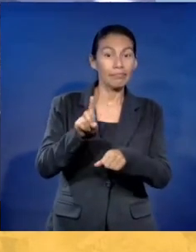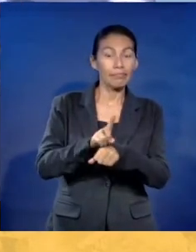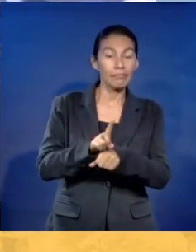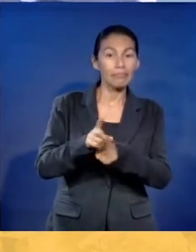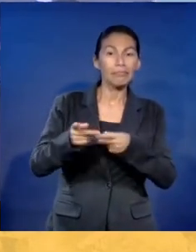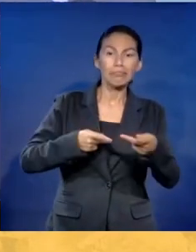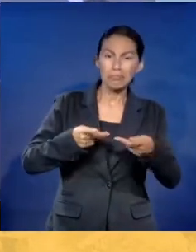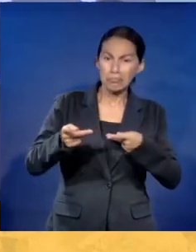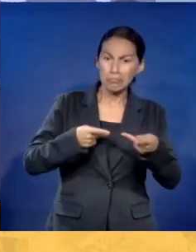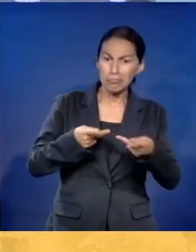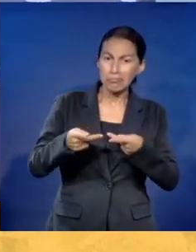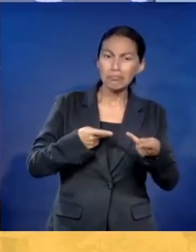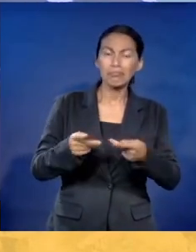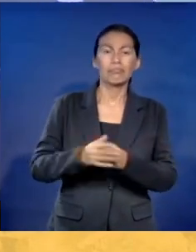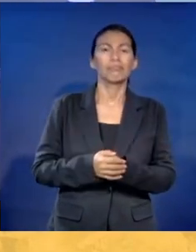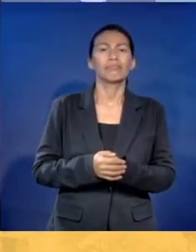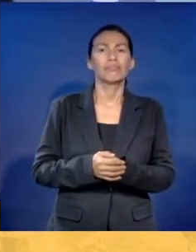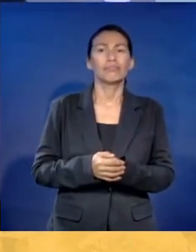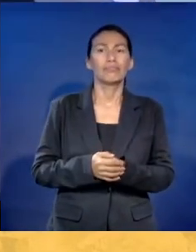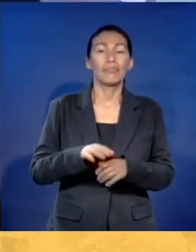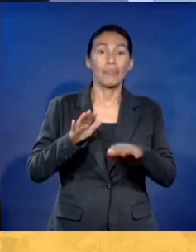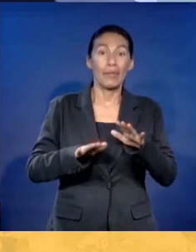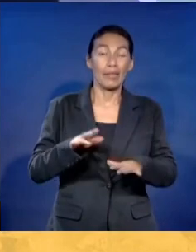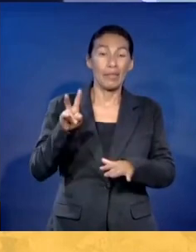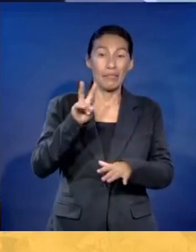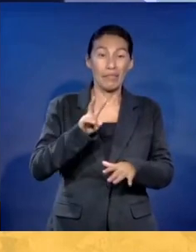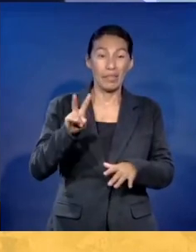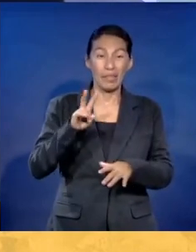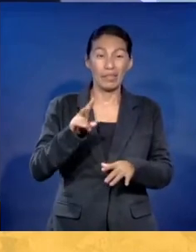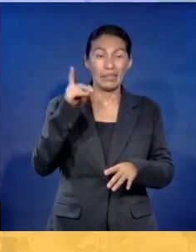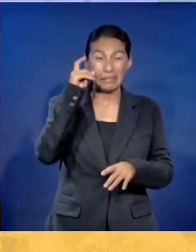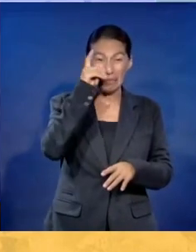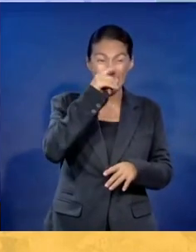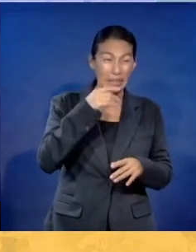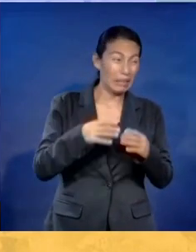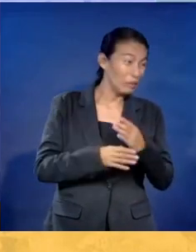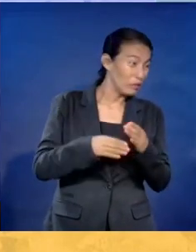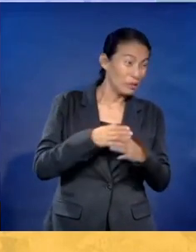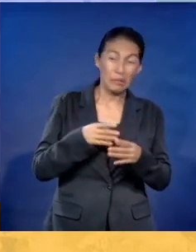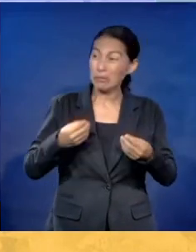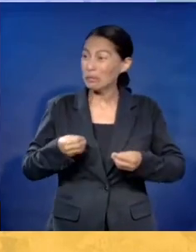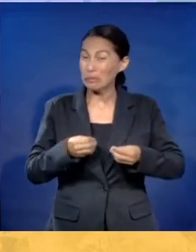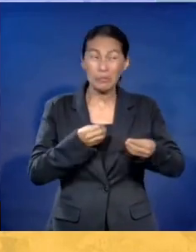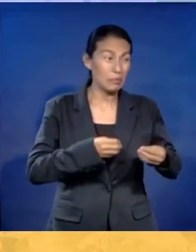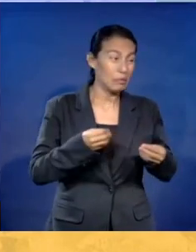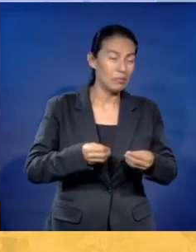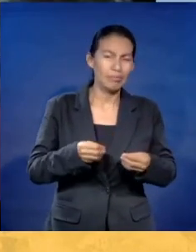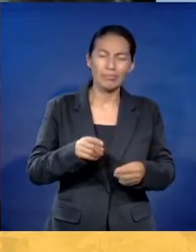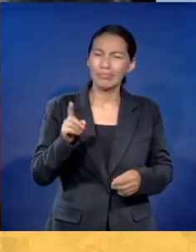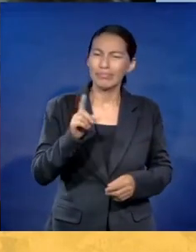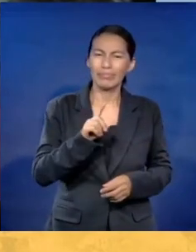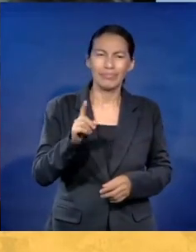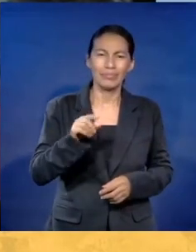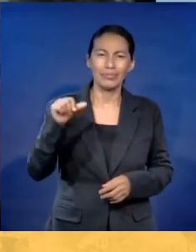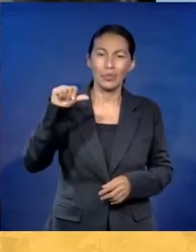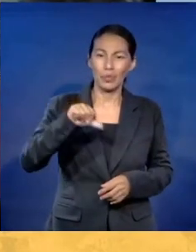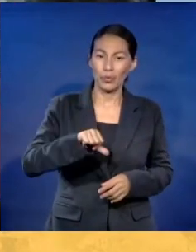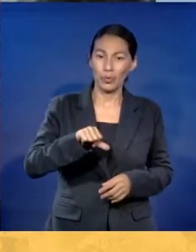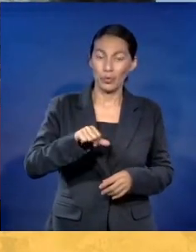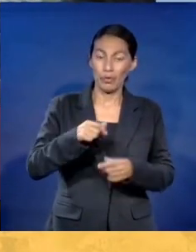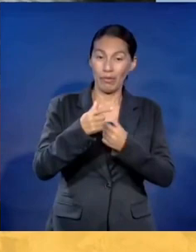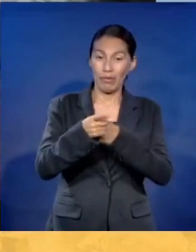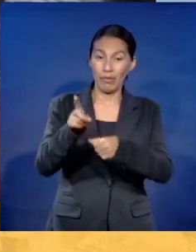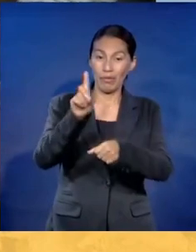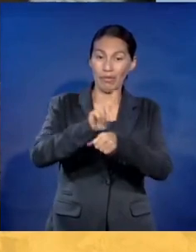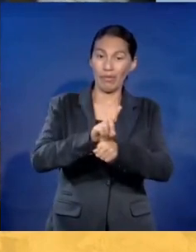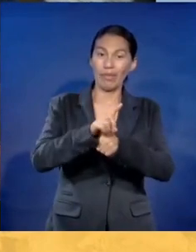lo hacemos el día más cargado de todos pero no Debería ser así Dígale al de al lado Hoy es un día de libertad No se te olvide